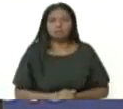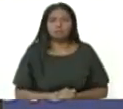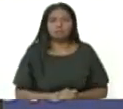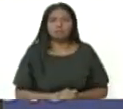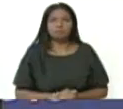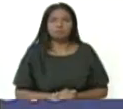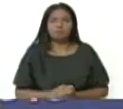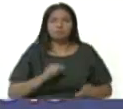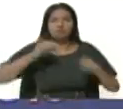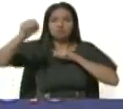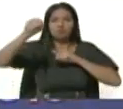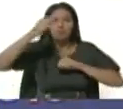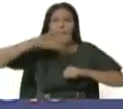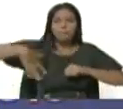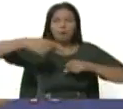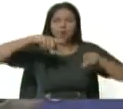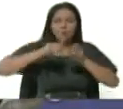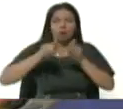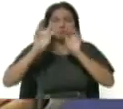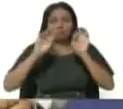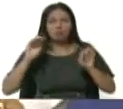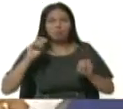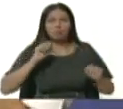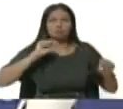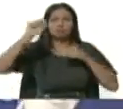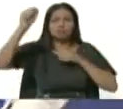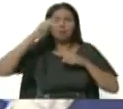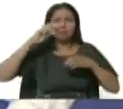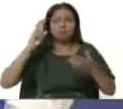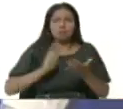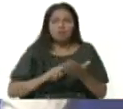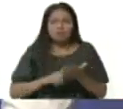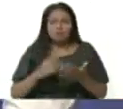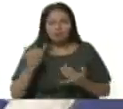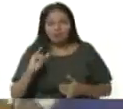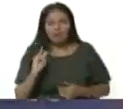Los superpueblos, el superpueblo, ese es el verdadero super que hay